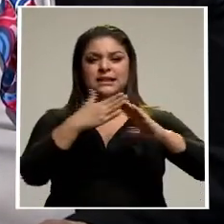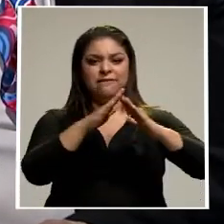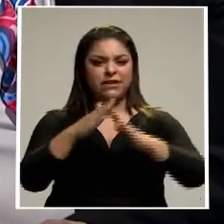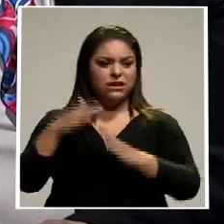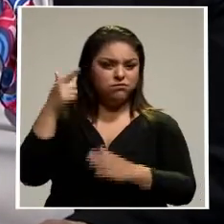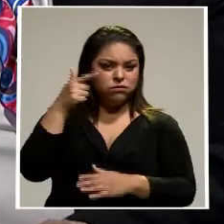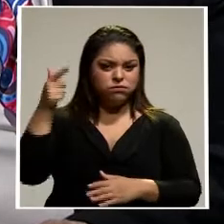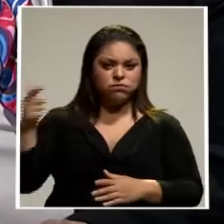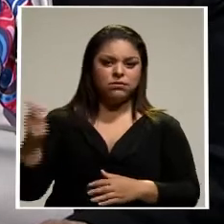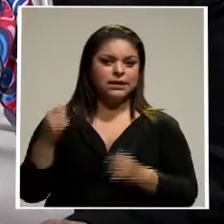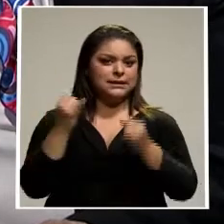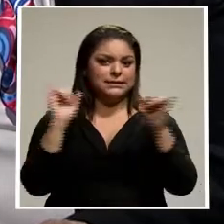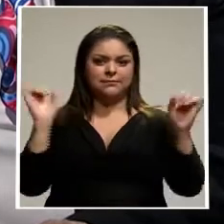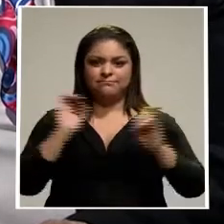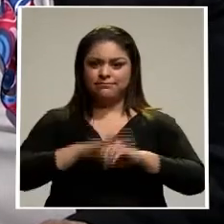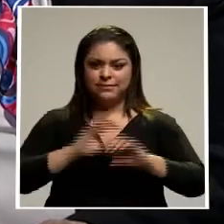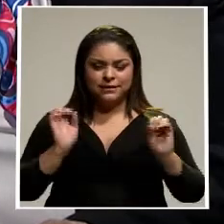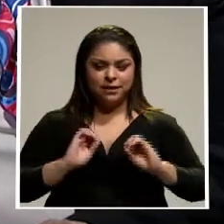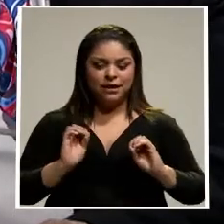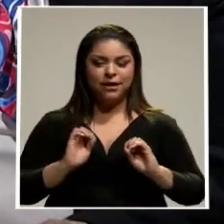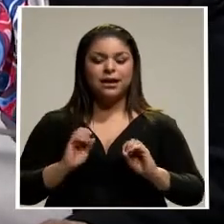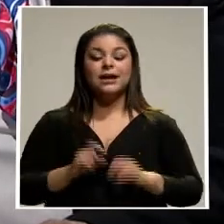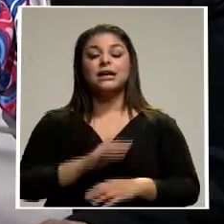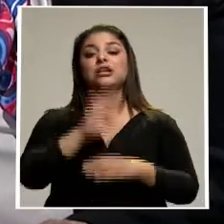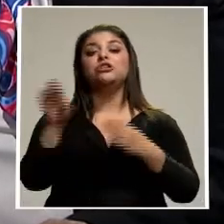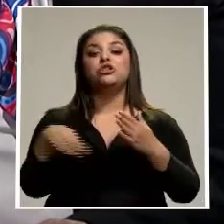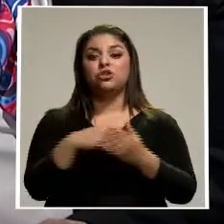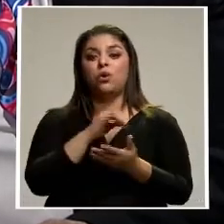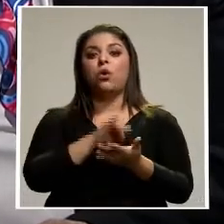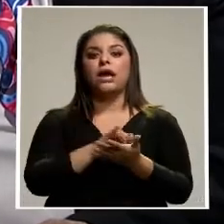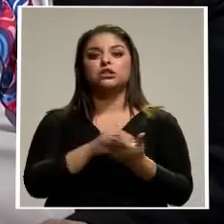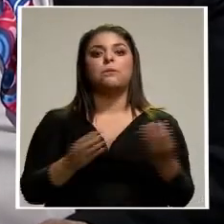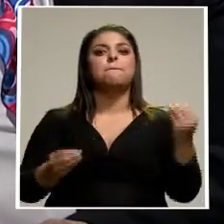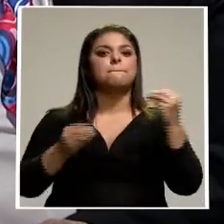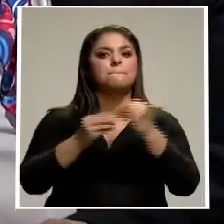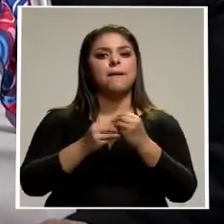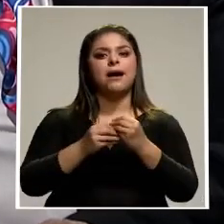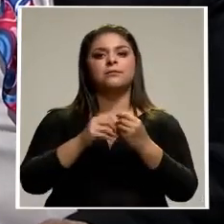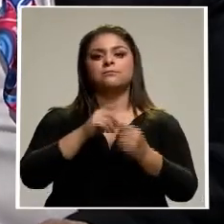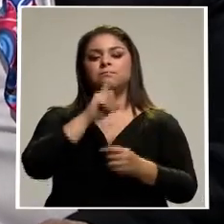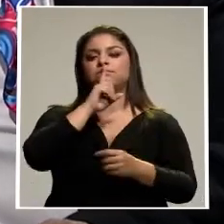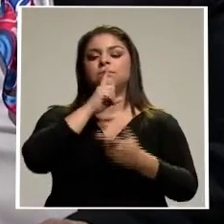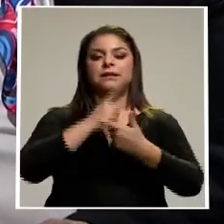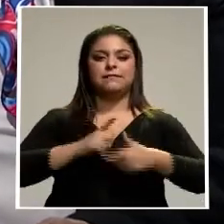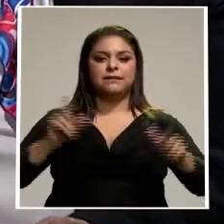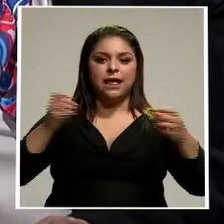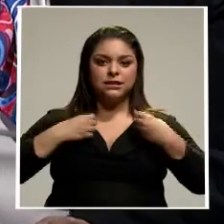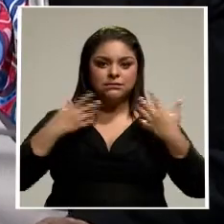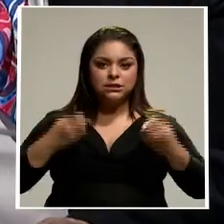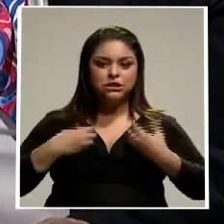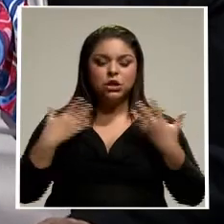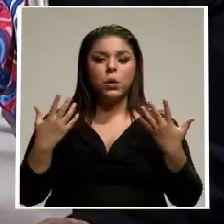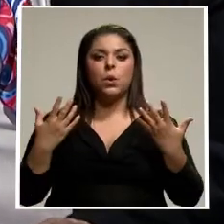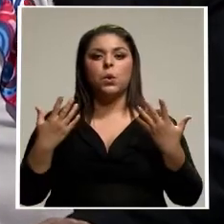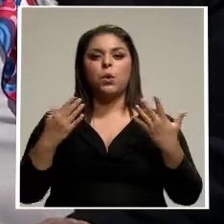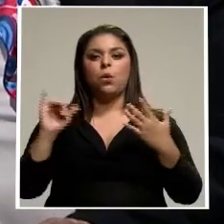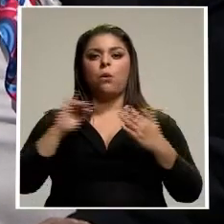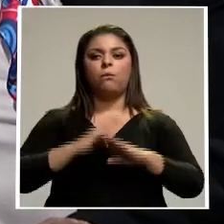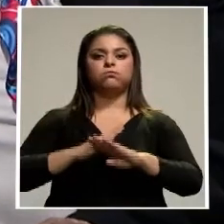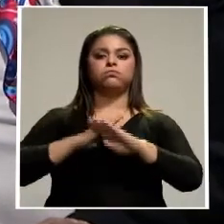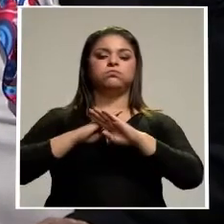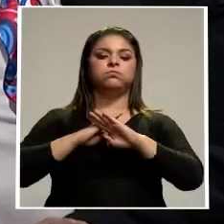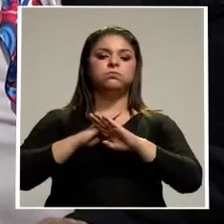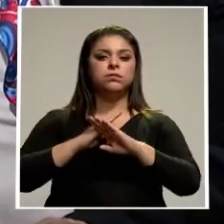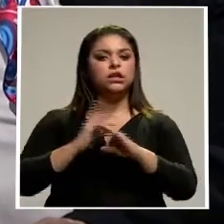esa jurisprudencia, más la promoción de la libertad de expresión, la no censura y la defensa